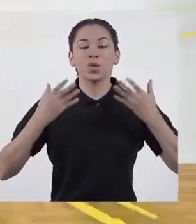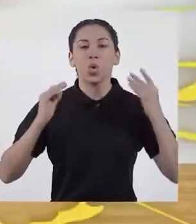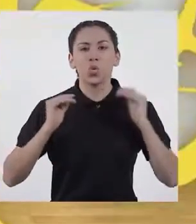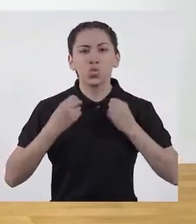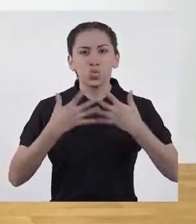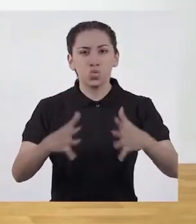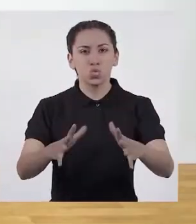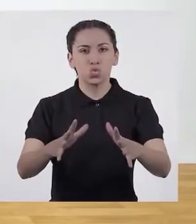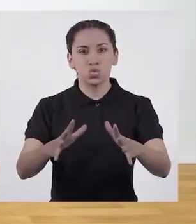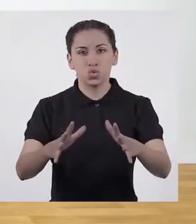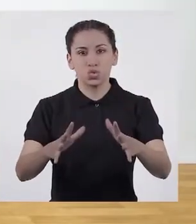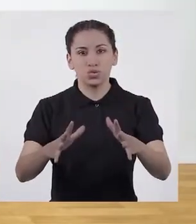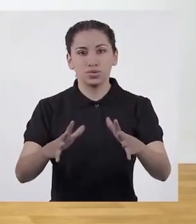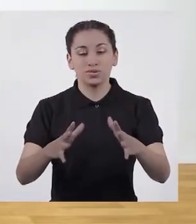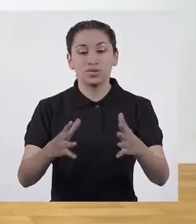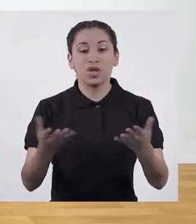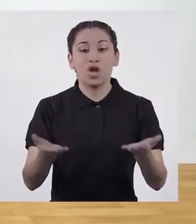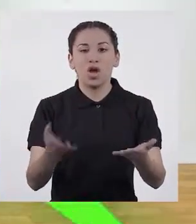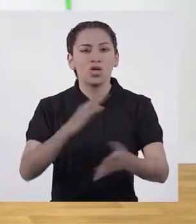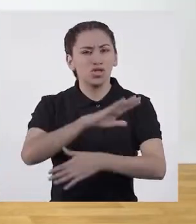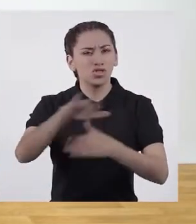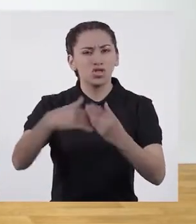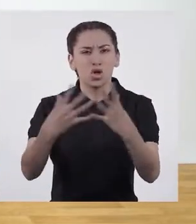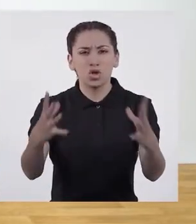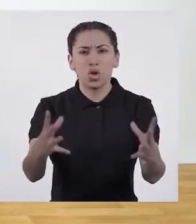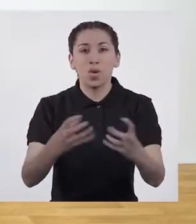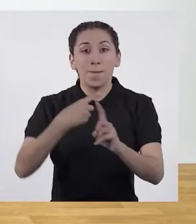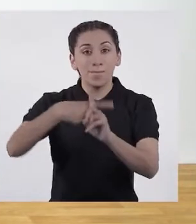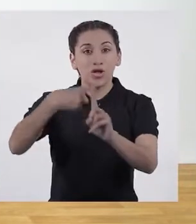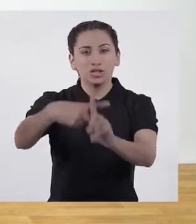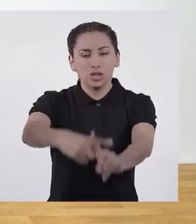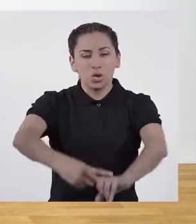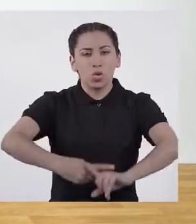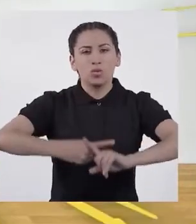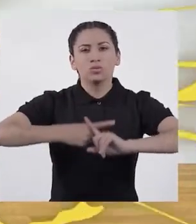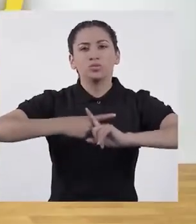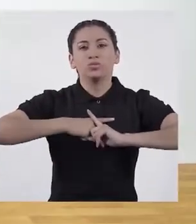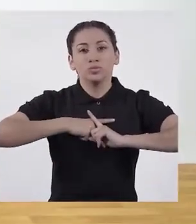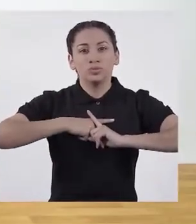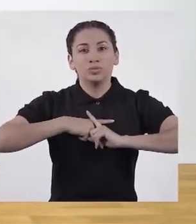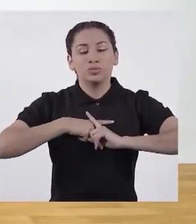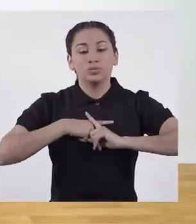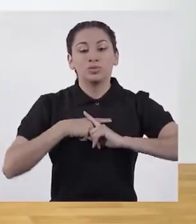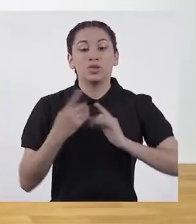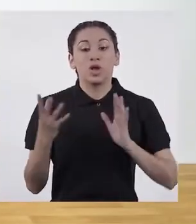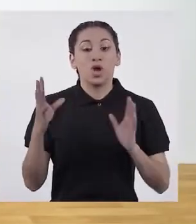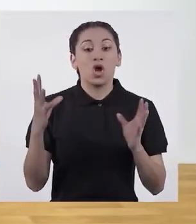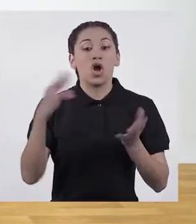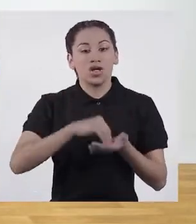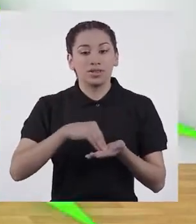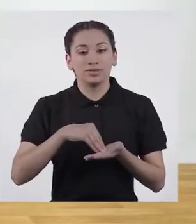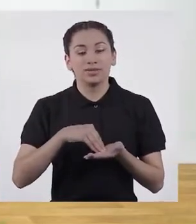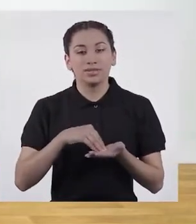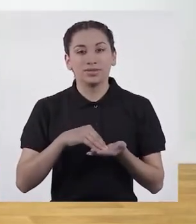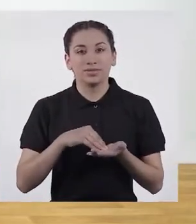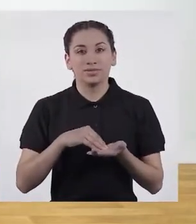Soltamos. Eso es, atraemos toda la energía positiva hacia nosotros. Una vez más.